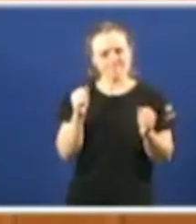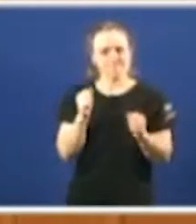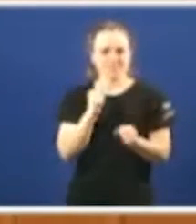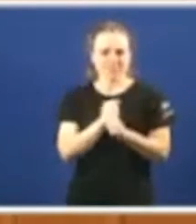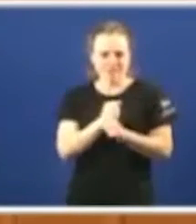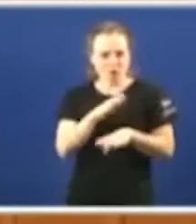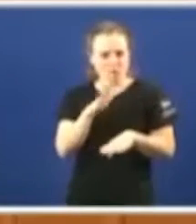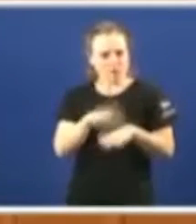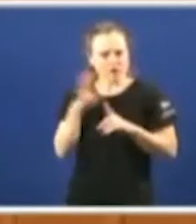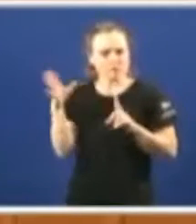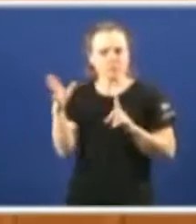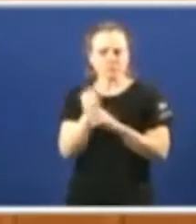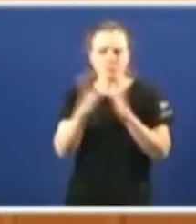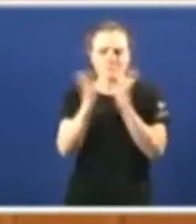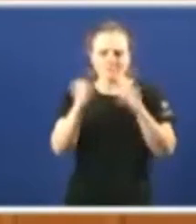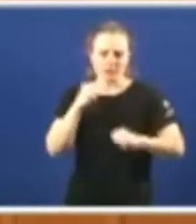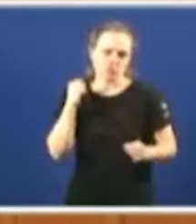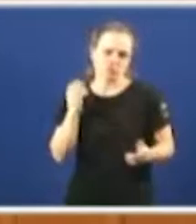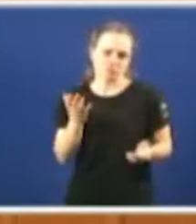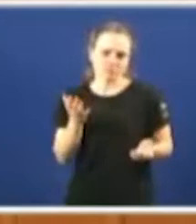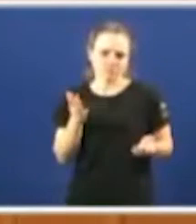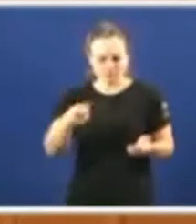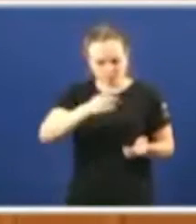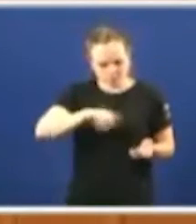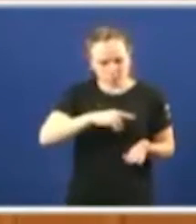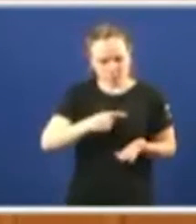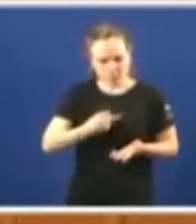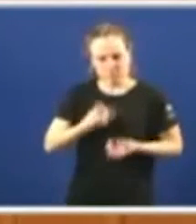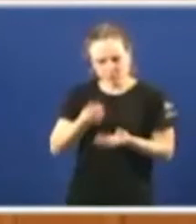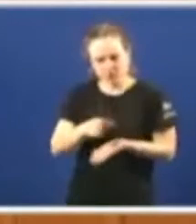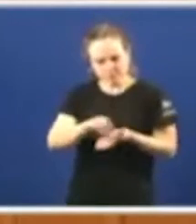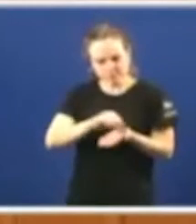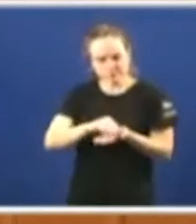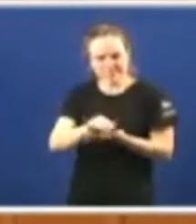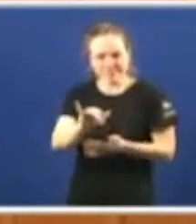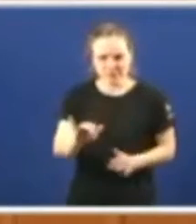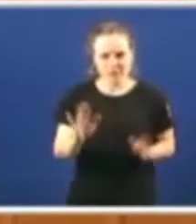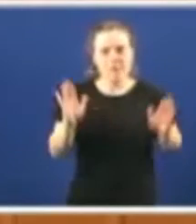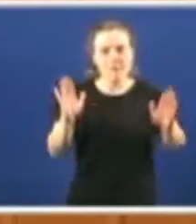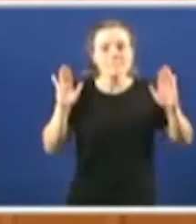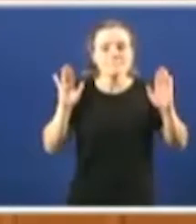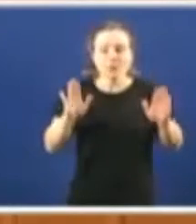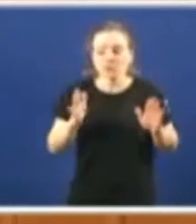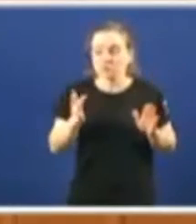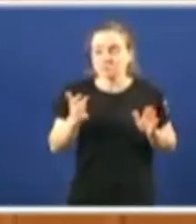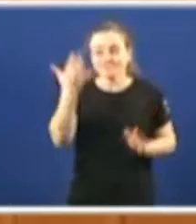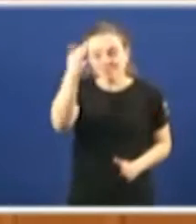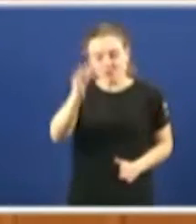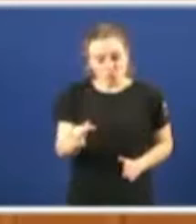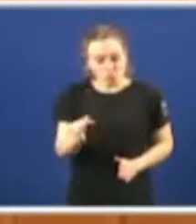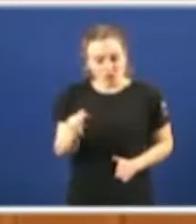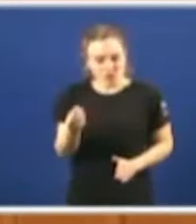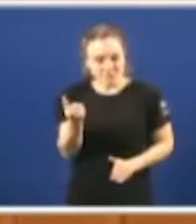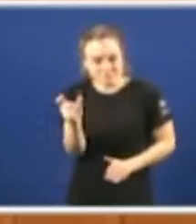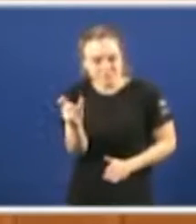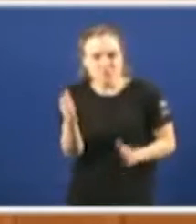galego. E estaremos aí para traballalo. Por suposto que van a contar coas nosas ideas, coas nosas aportacións. Eso sí, se non hai dotación orzamentaria, obviamente